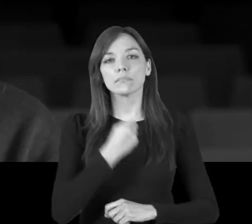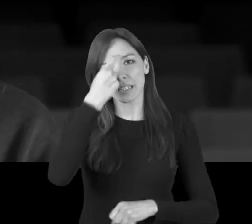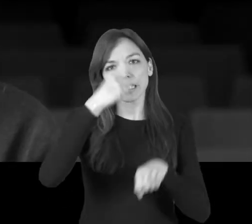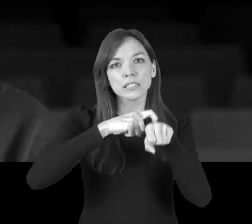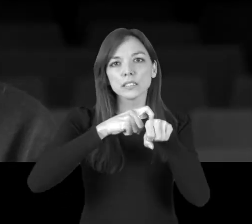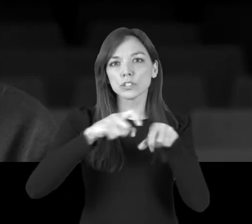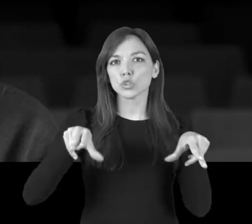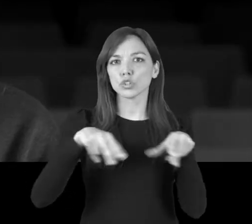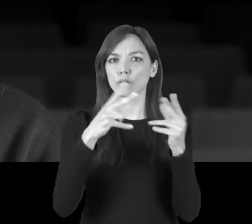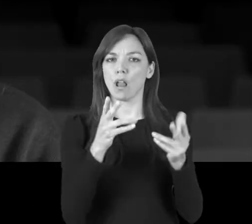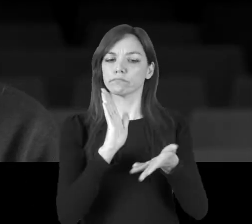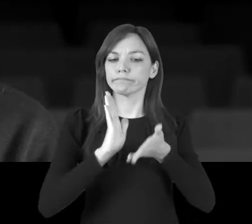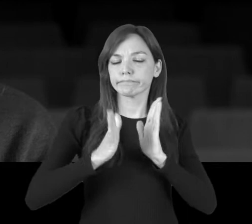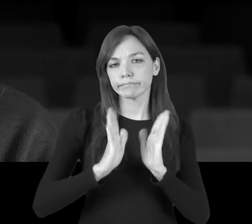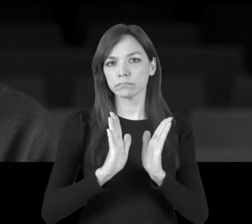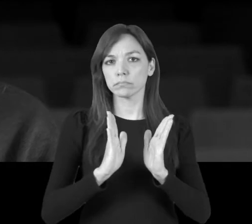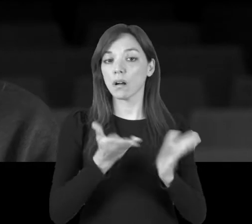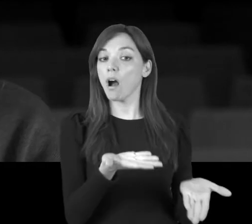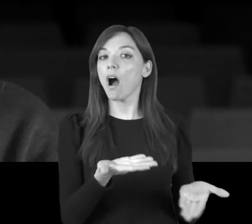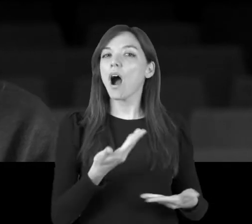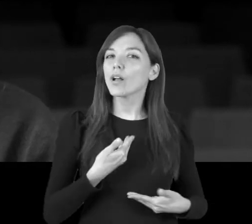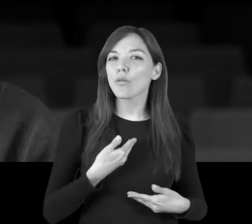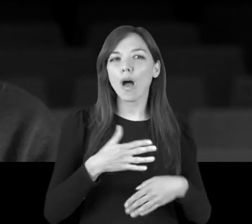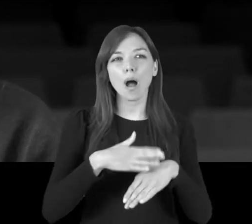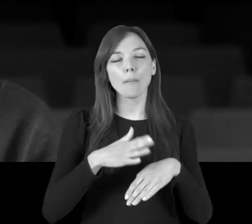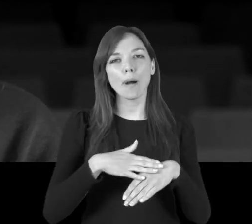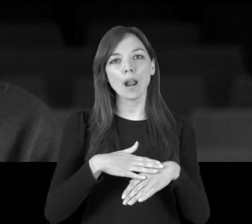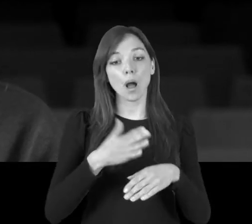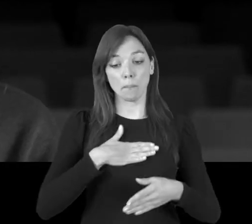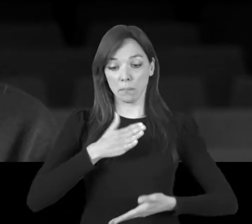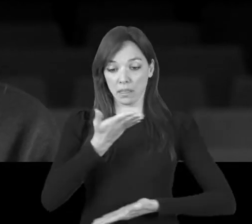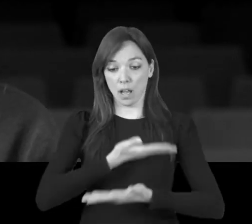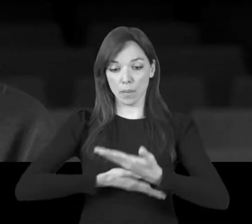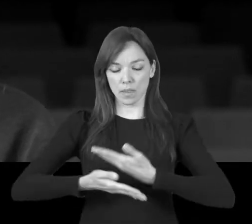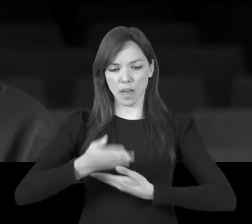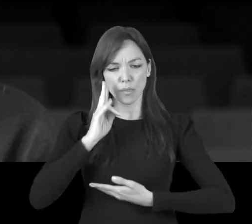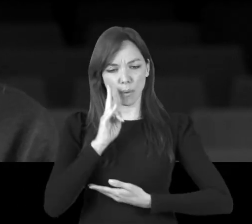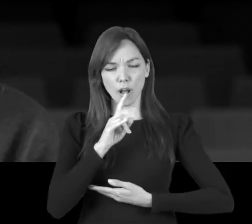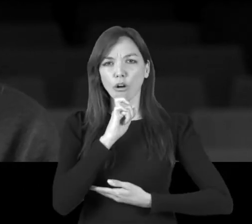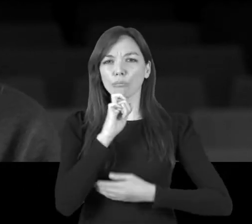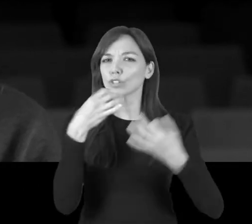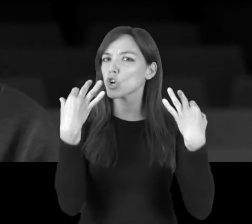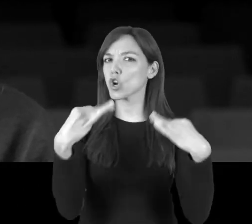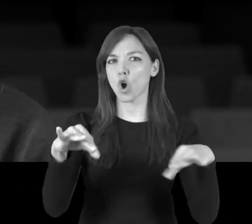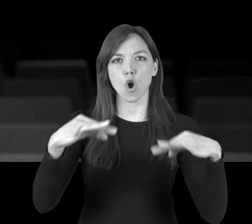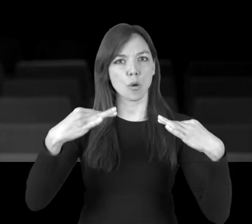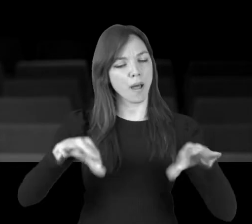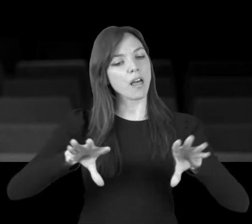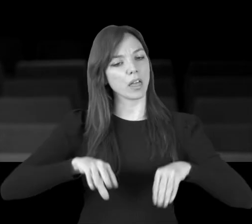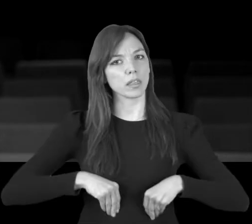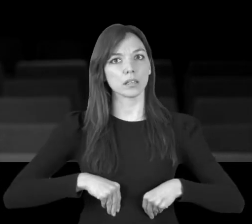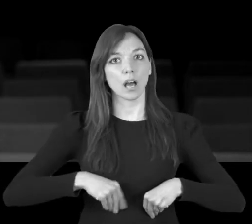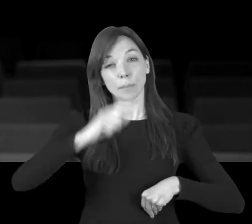apoyo psicosocial, que en ese momento me ayuda a normalizar mi discapacidad y sobre todo a asumirla.